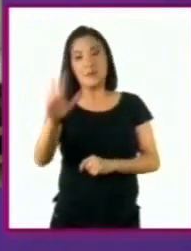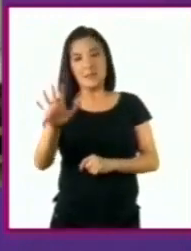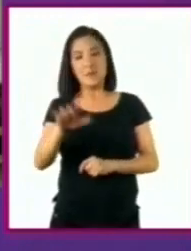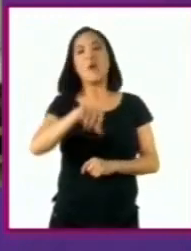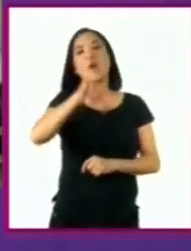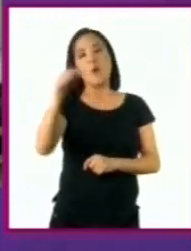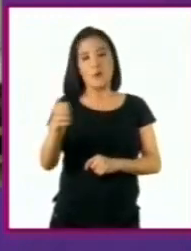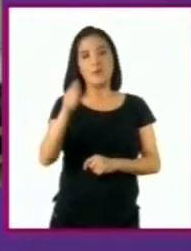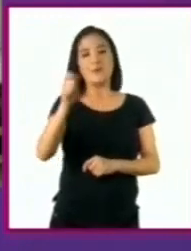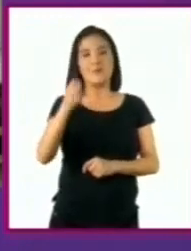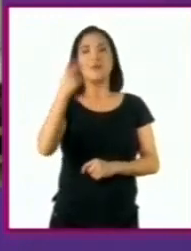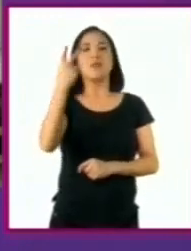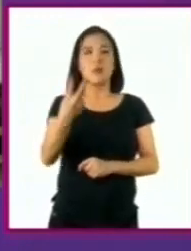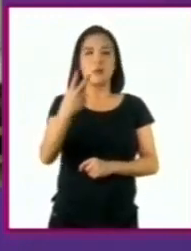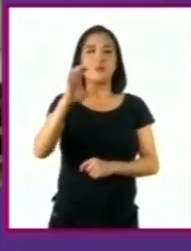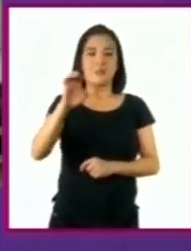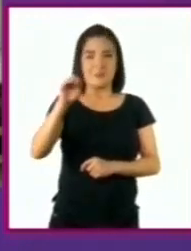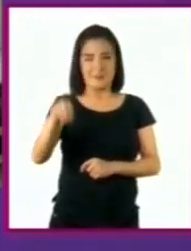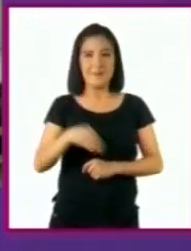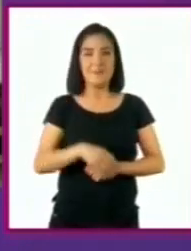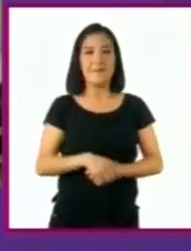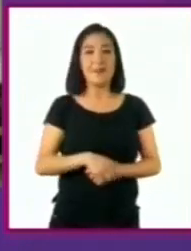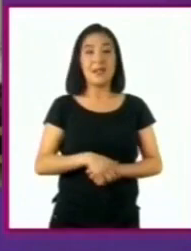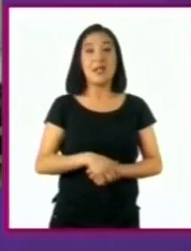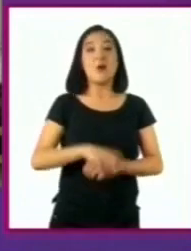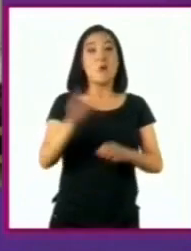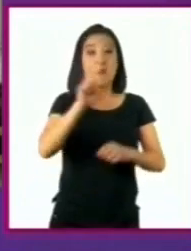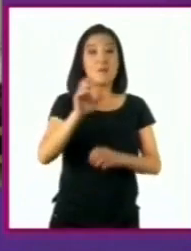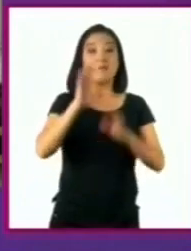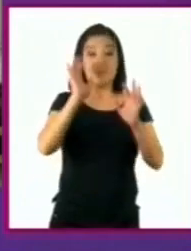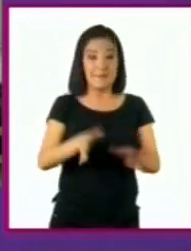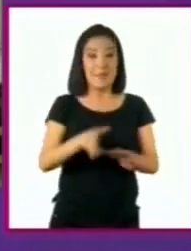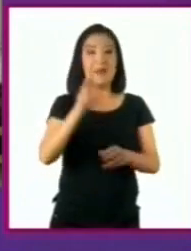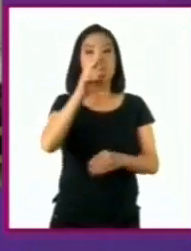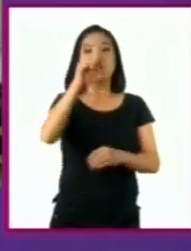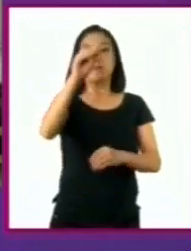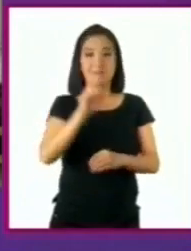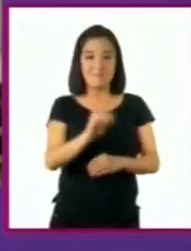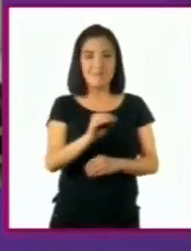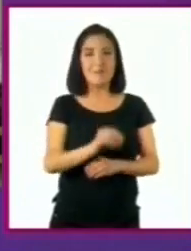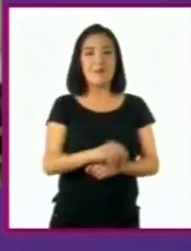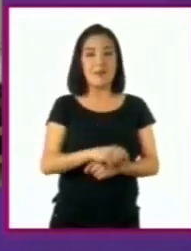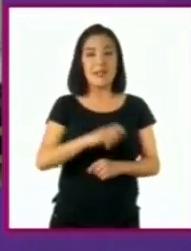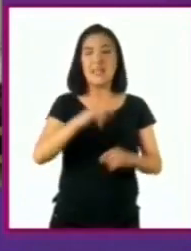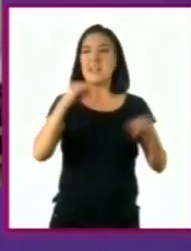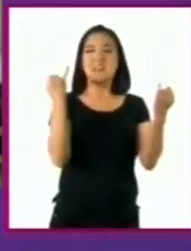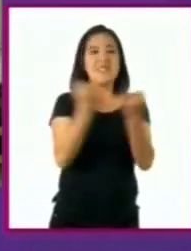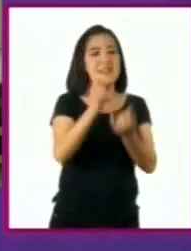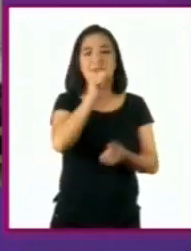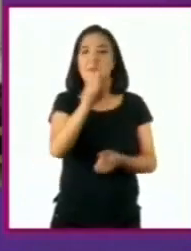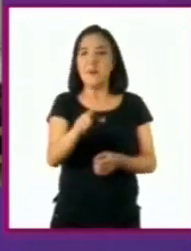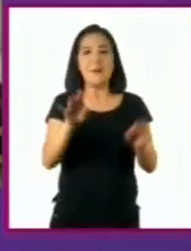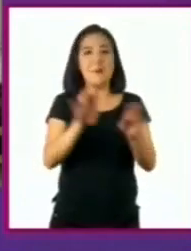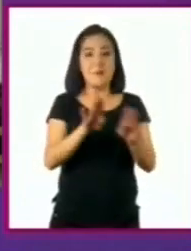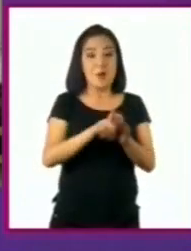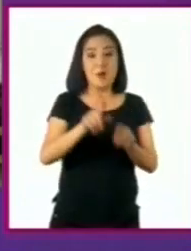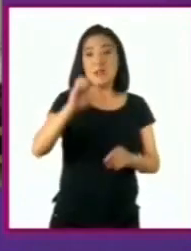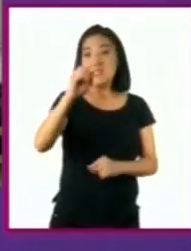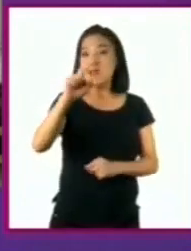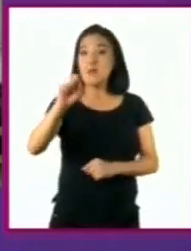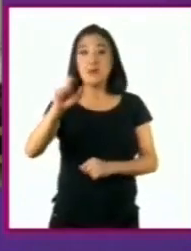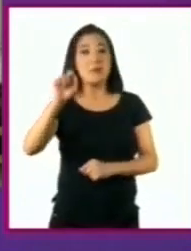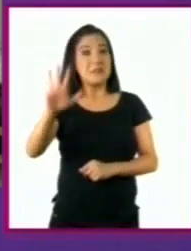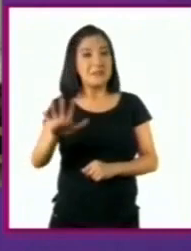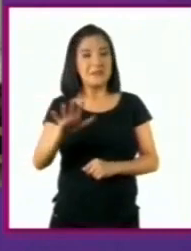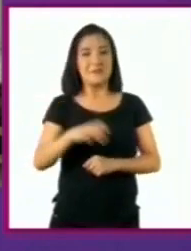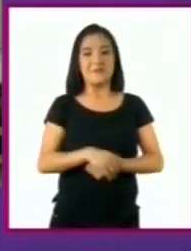centímetros respectivamente. Al realizar el cociente, obtendríamos que es exactamente de